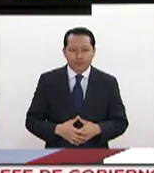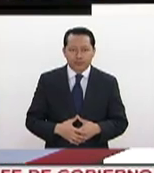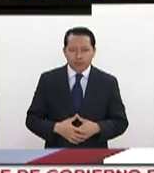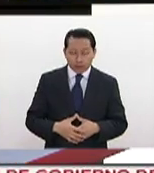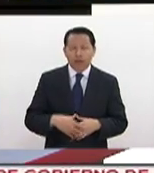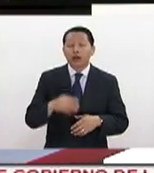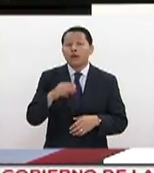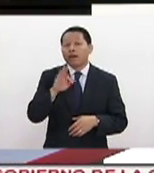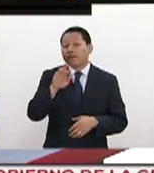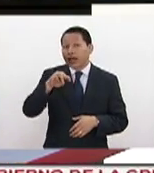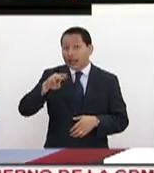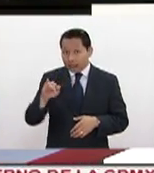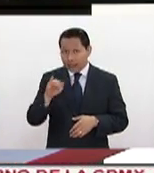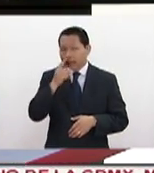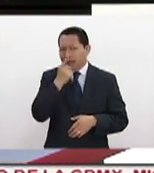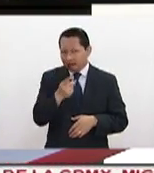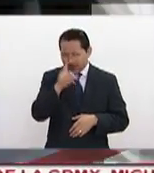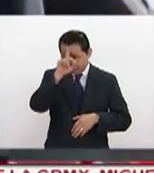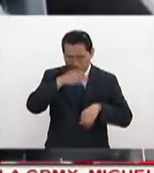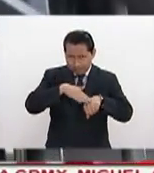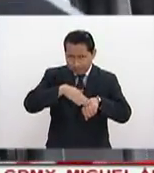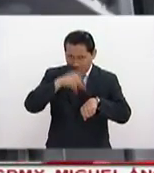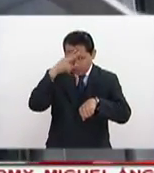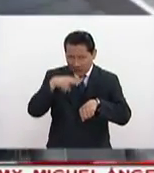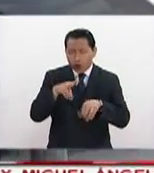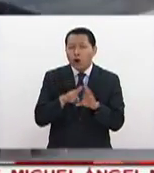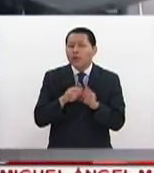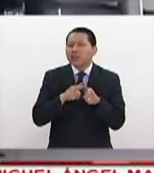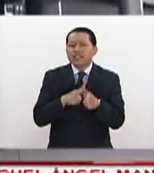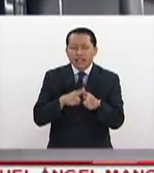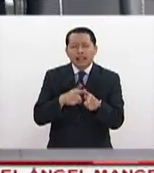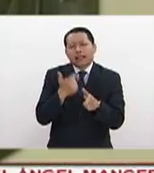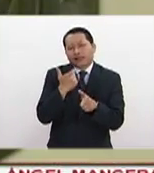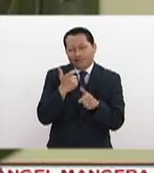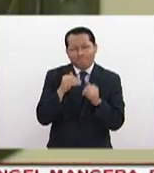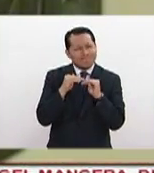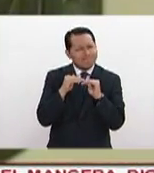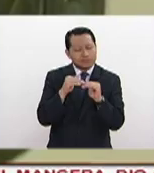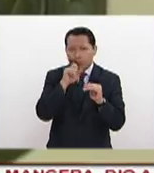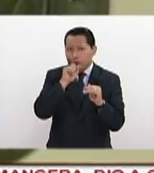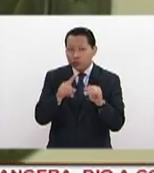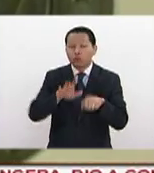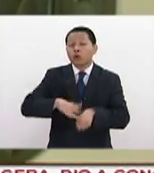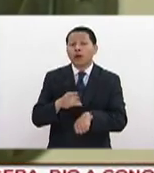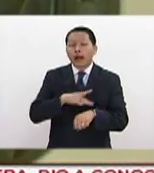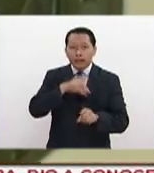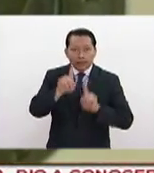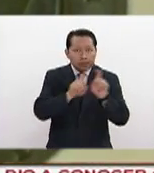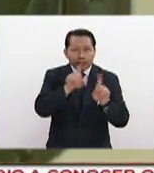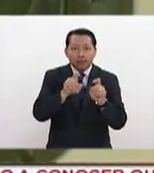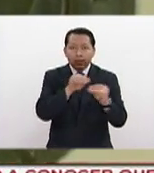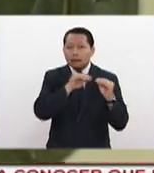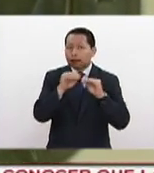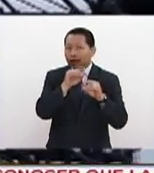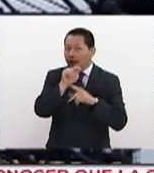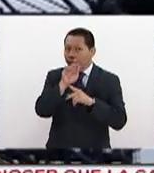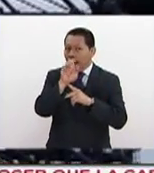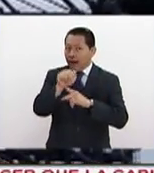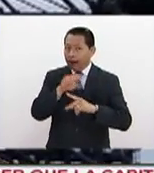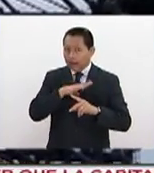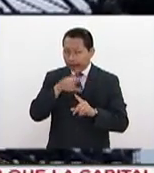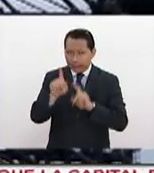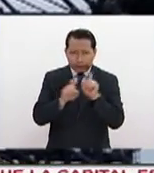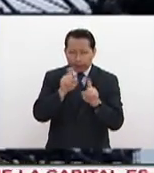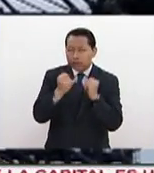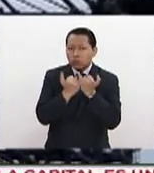Y el Fondo Monetario Internacional recomendó a México mantener la estabilidad ante la incertidumbre que genera la renegociación del Tratado de Libre Comercio de América